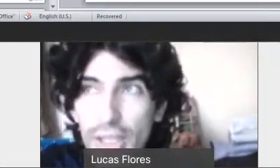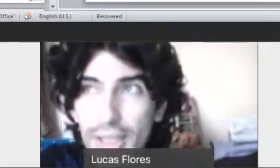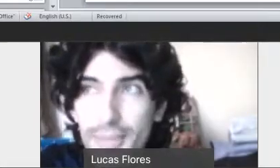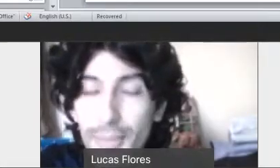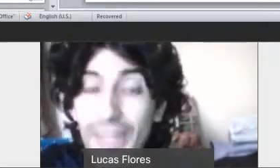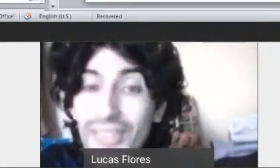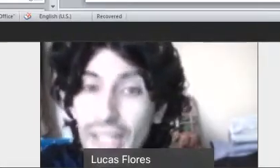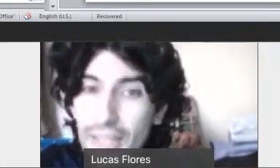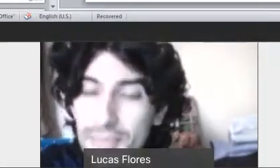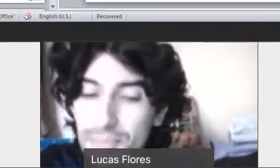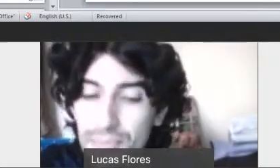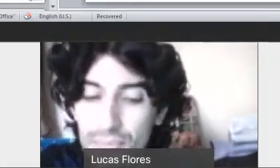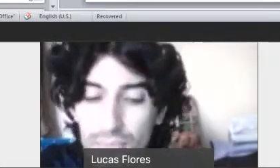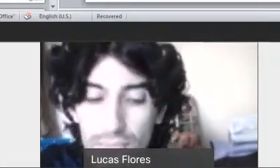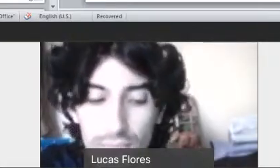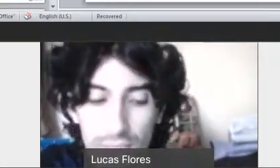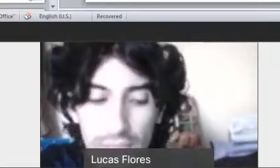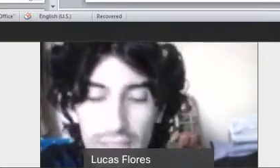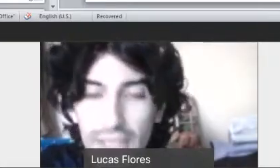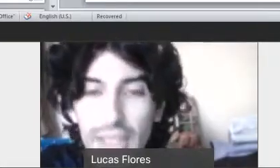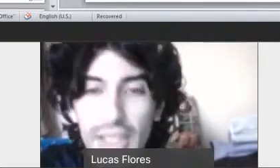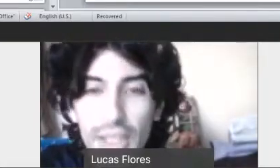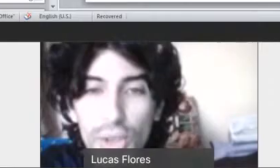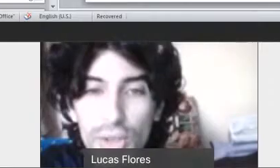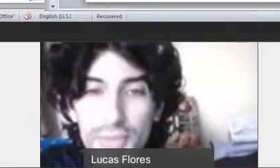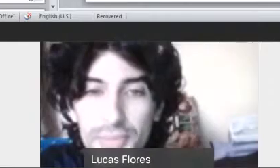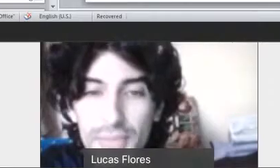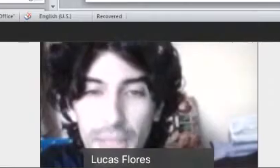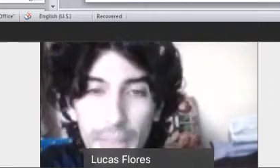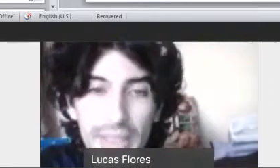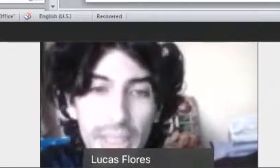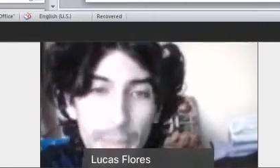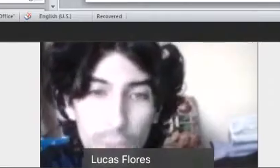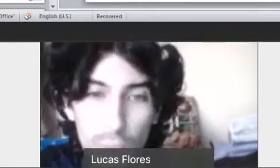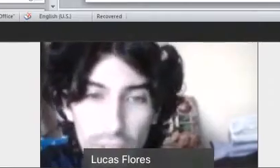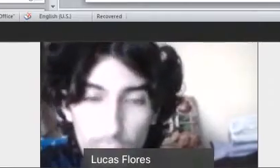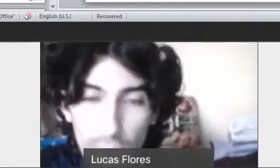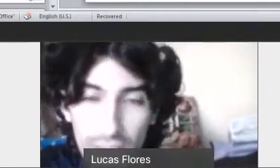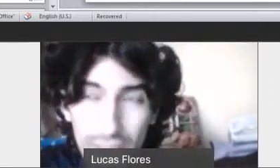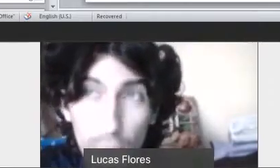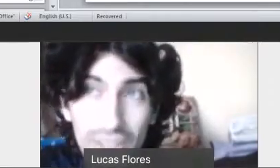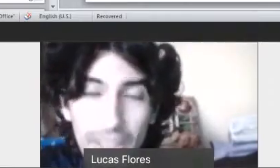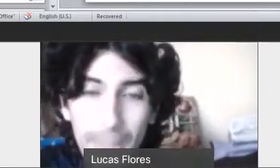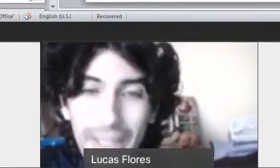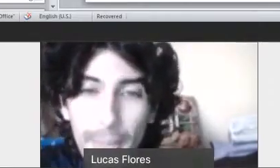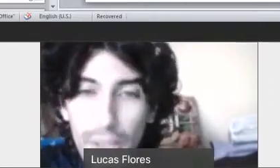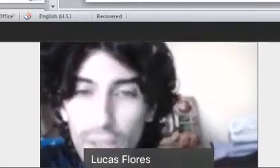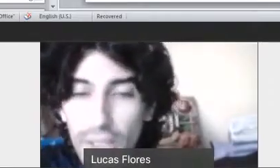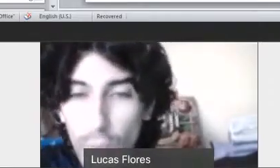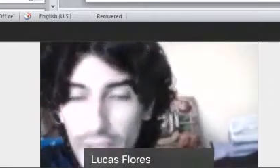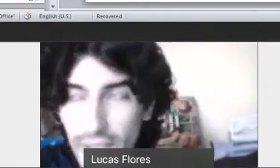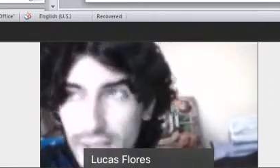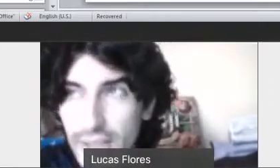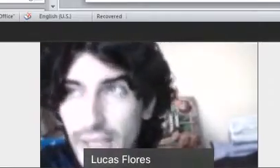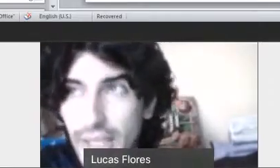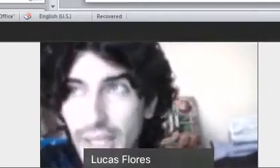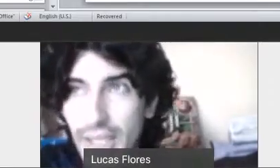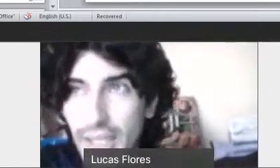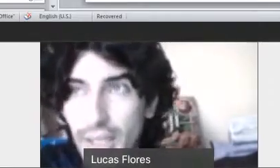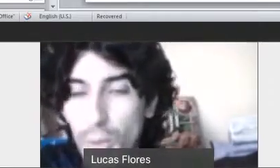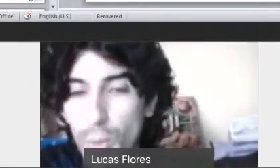y los que vendrán están dirigidos en base a las preguntas que ustedes plasmaron en las